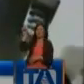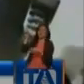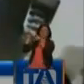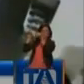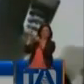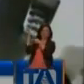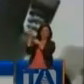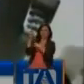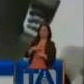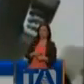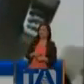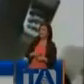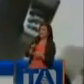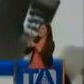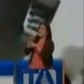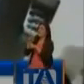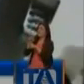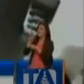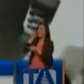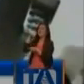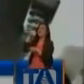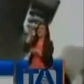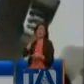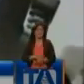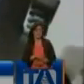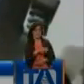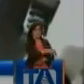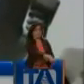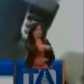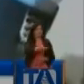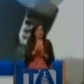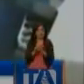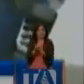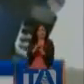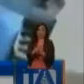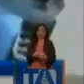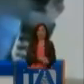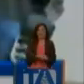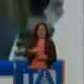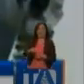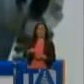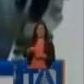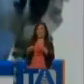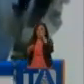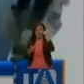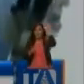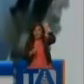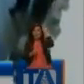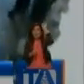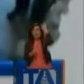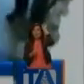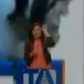ya que va directo hacia él. Sin embargo, se olvida su linterna y regresa a tomarla.